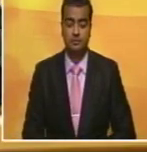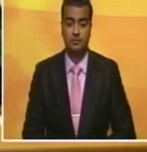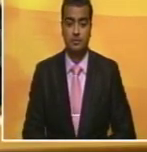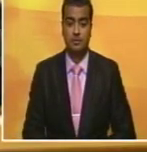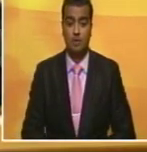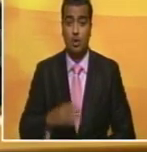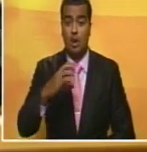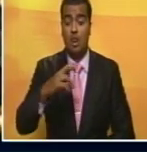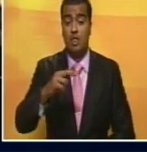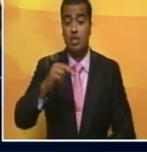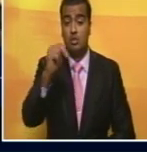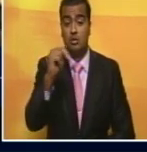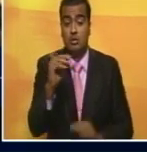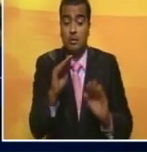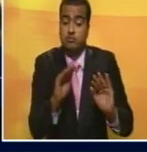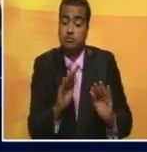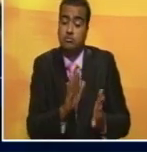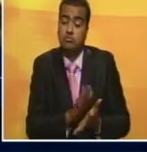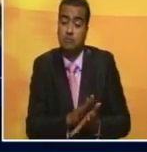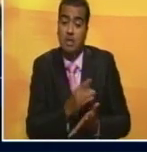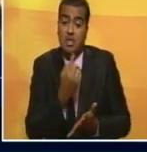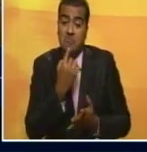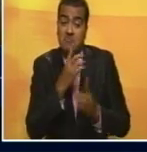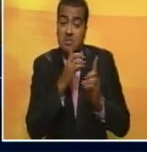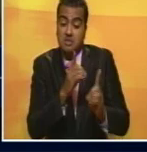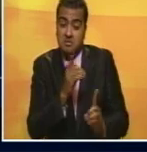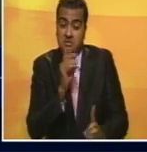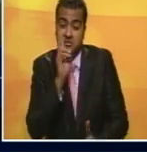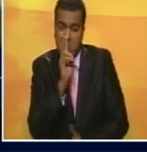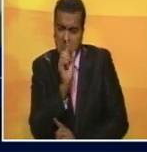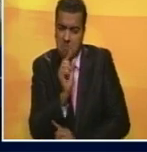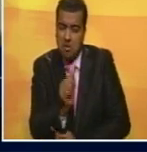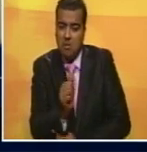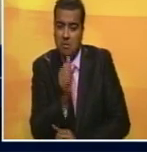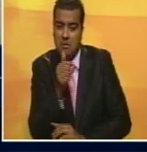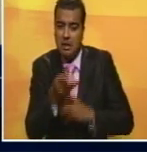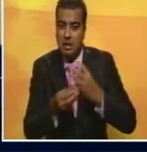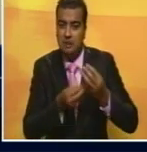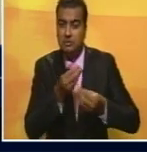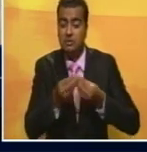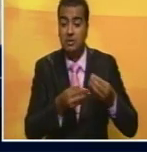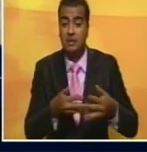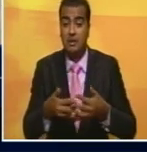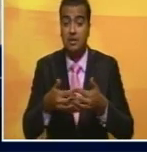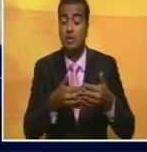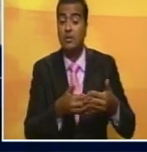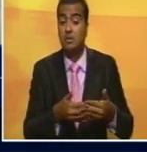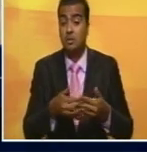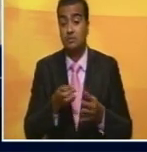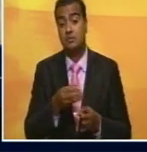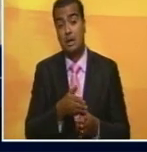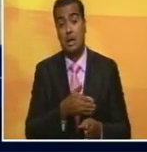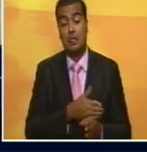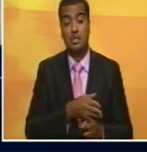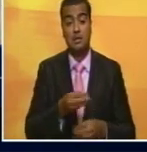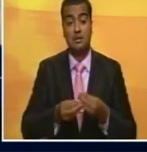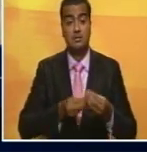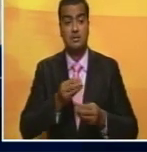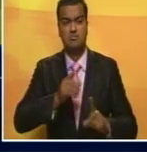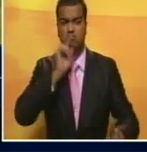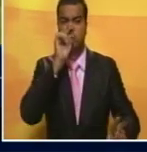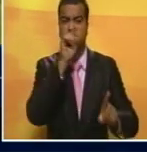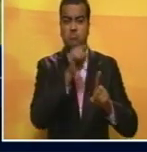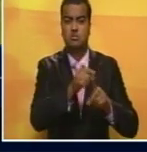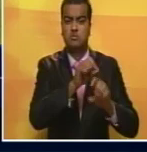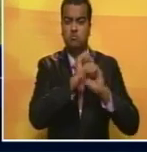Corea del Norte bajó el tono y aseguró que ha decidido observar un poco más las acciones de Estados Unidos antes de ejecutar su amenaza